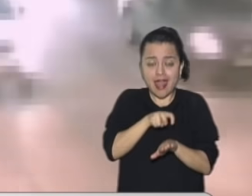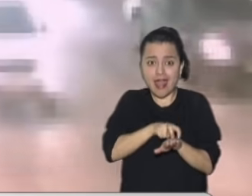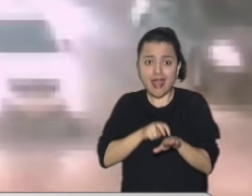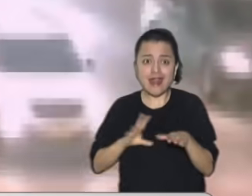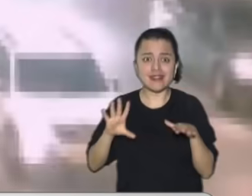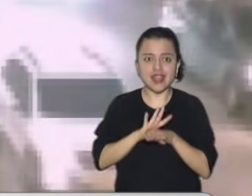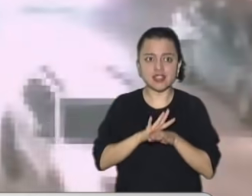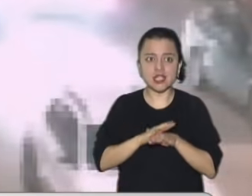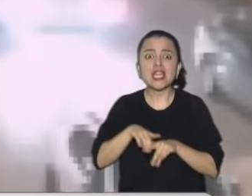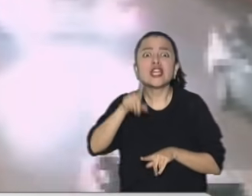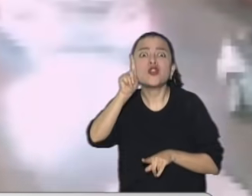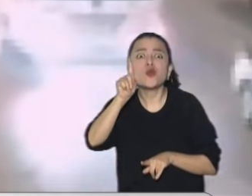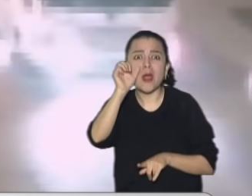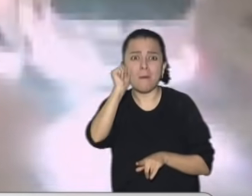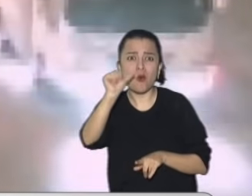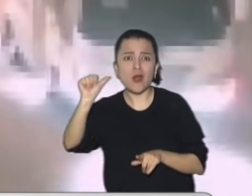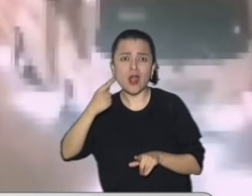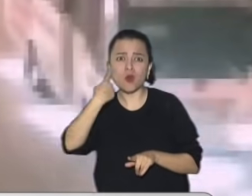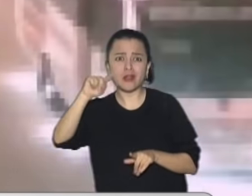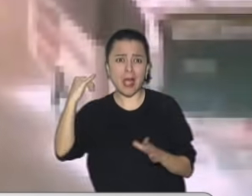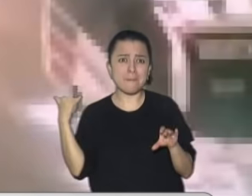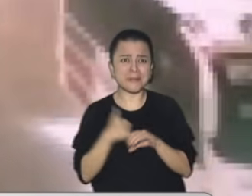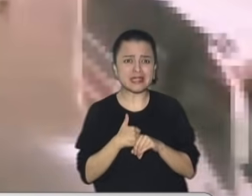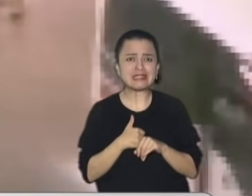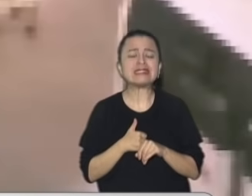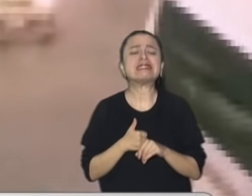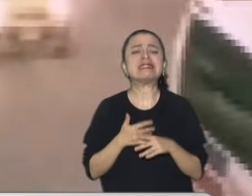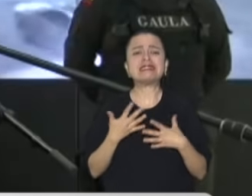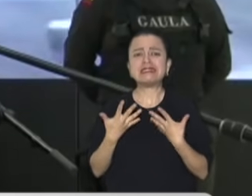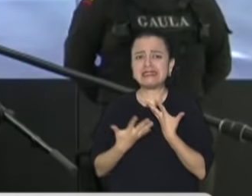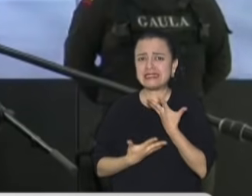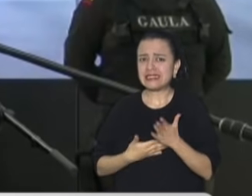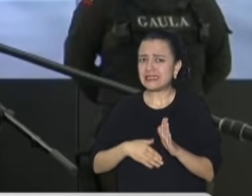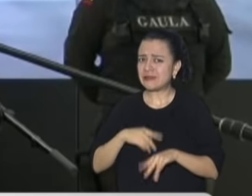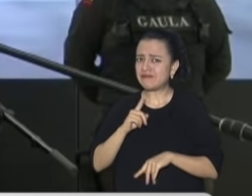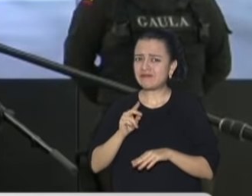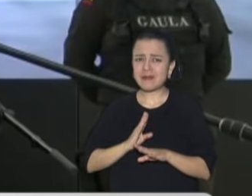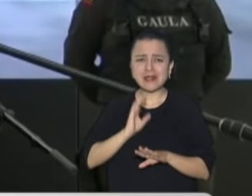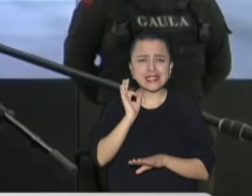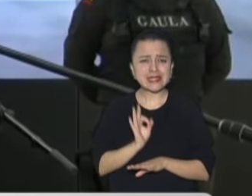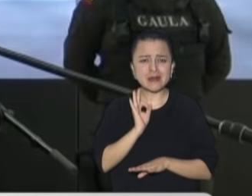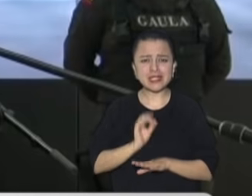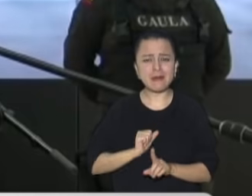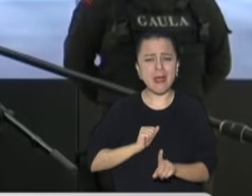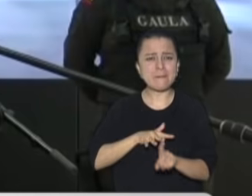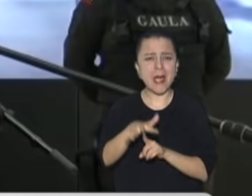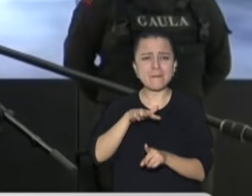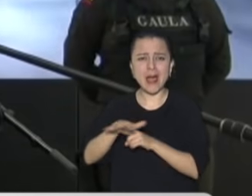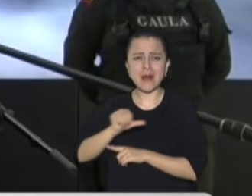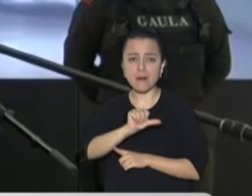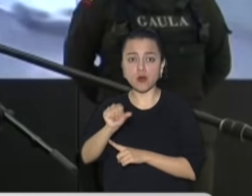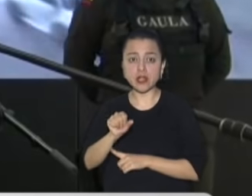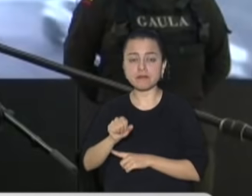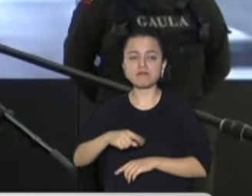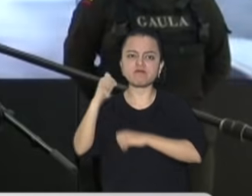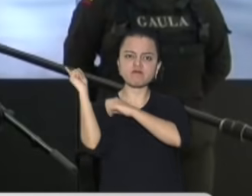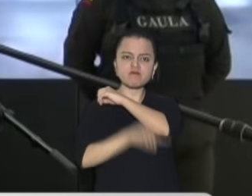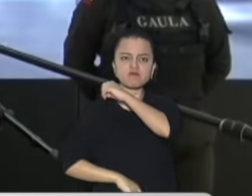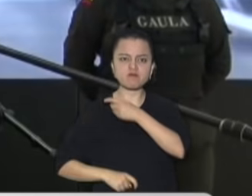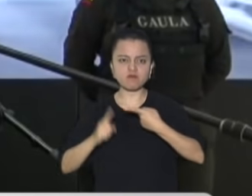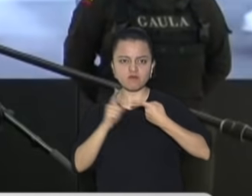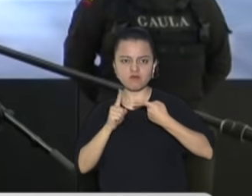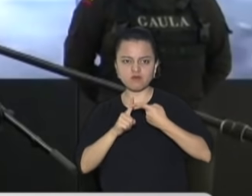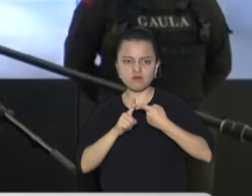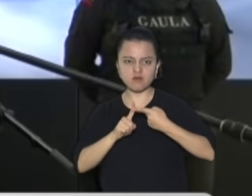ellas fue abusada sexualmente. Estos capturados deberán responder por los delitos de secuestro